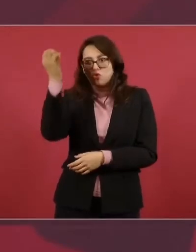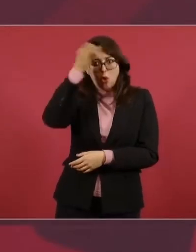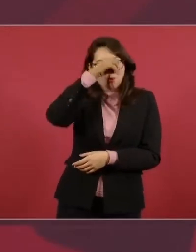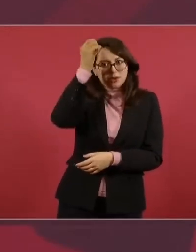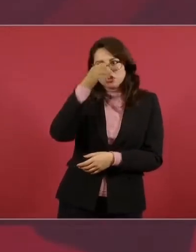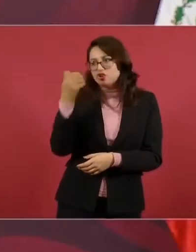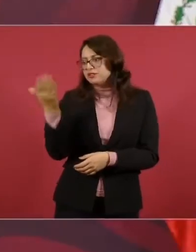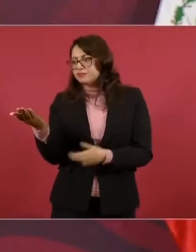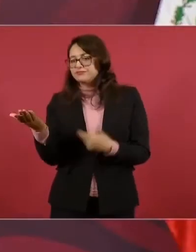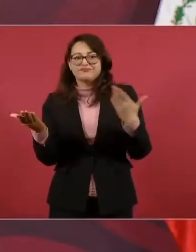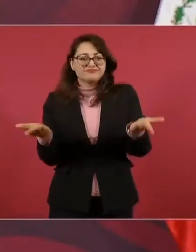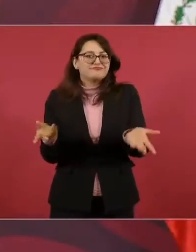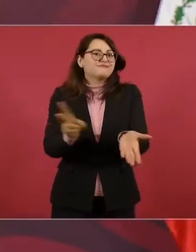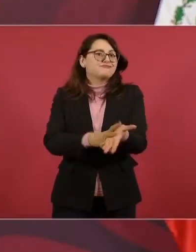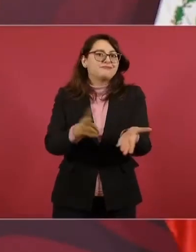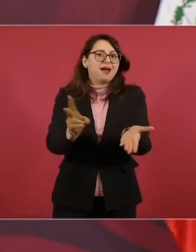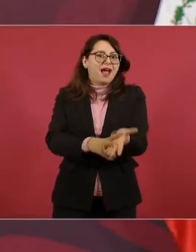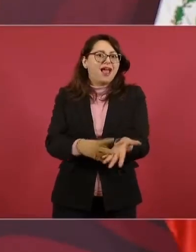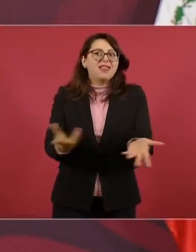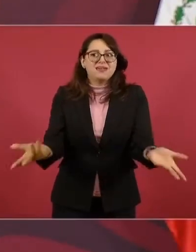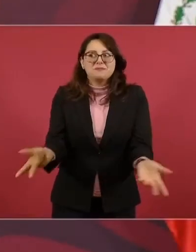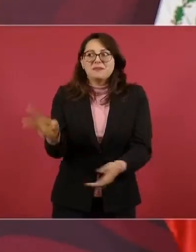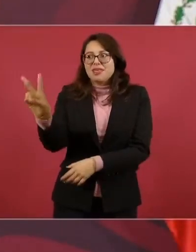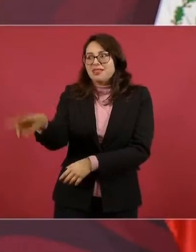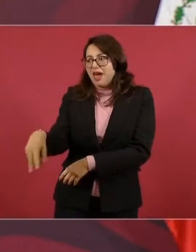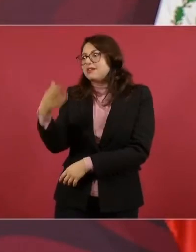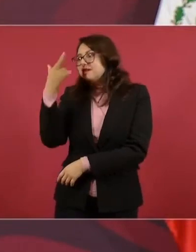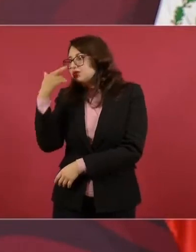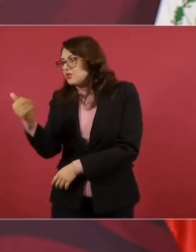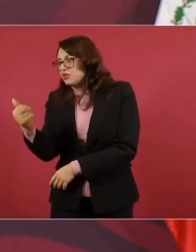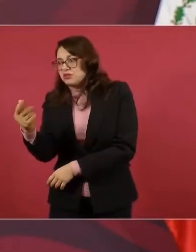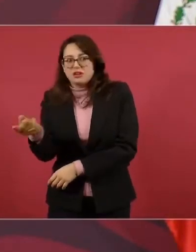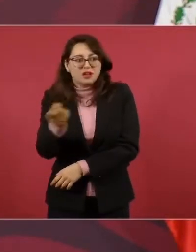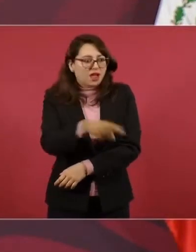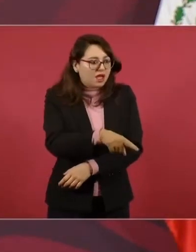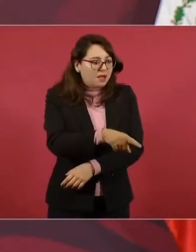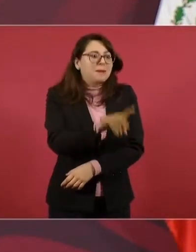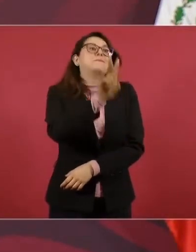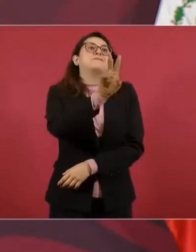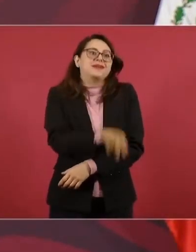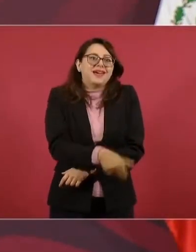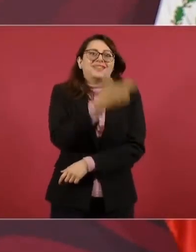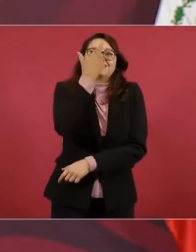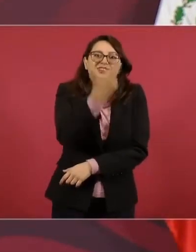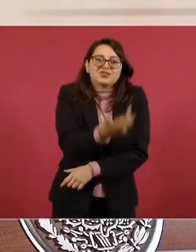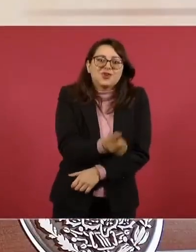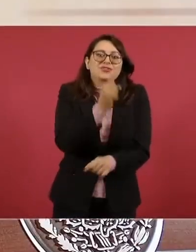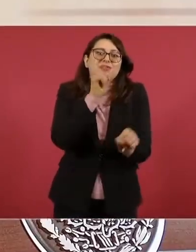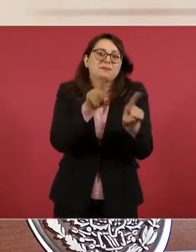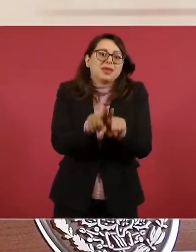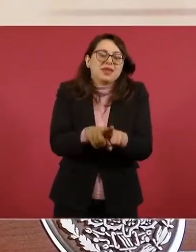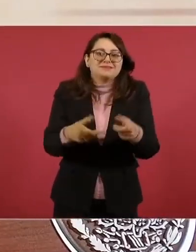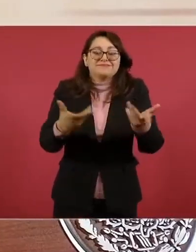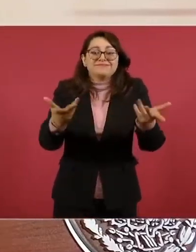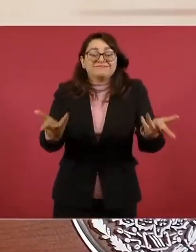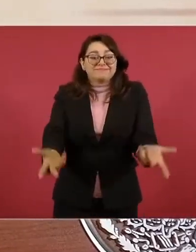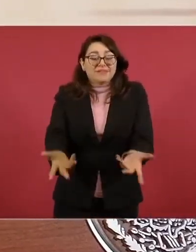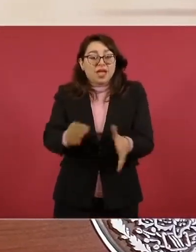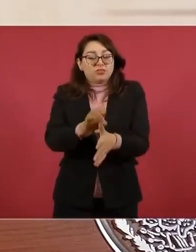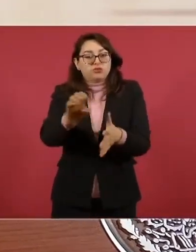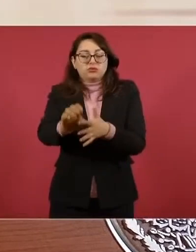debate. Yo voy a esperar a ver qué se resuelve,